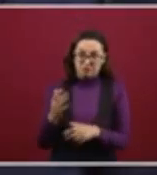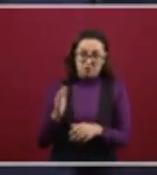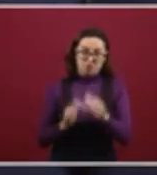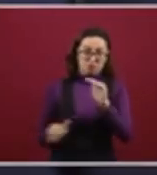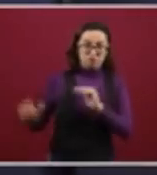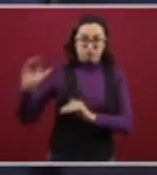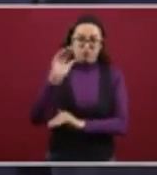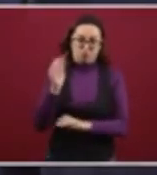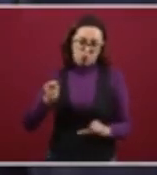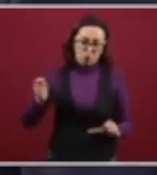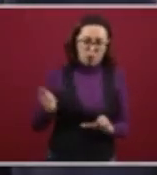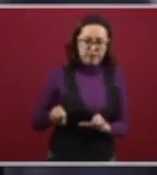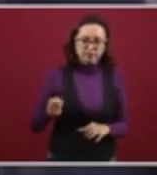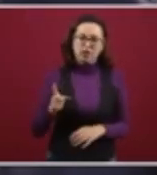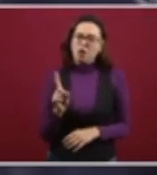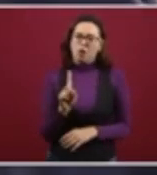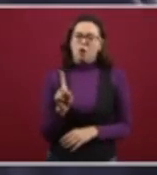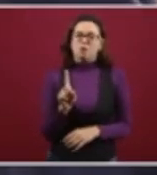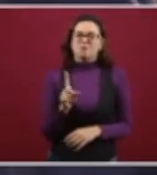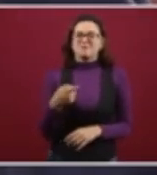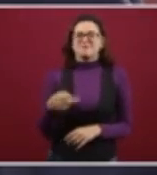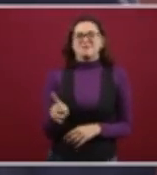pero